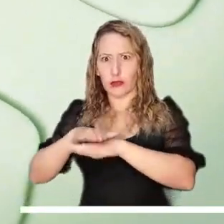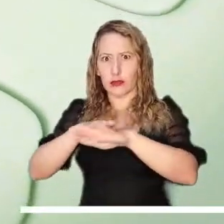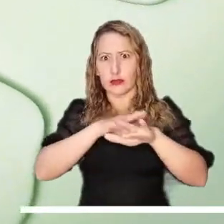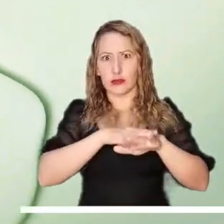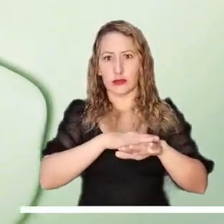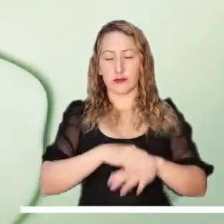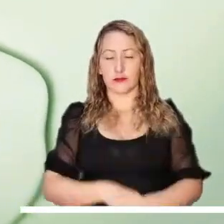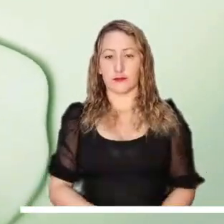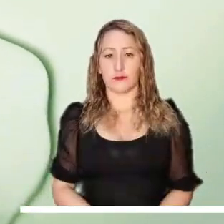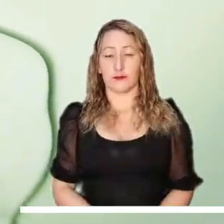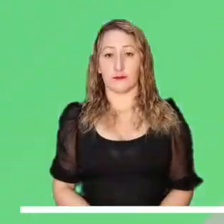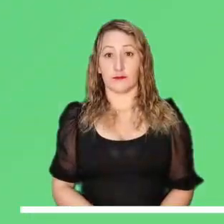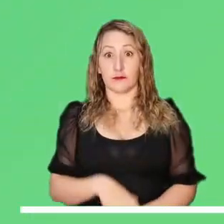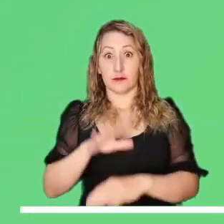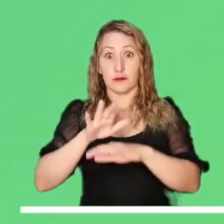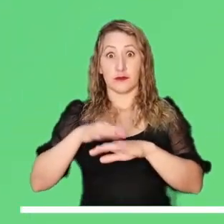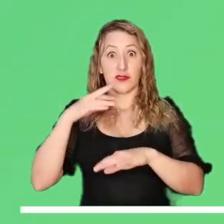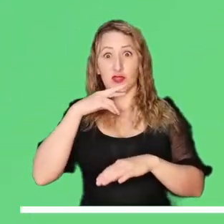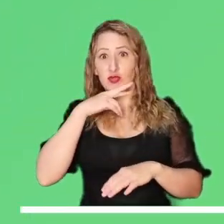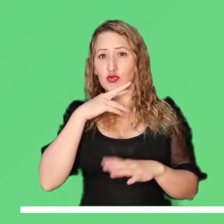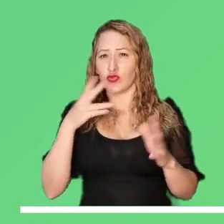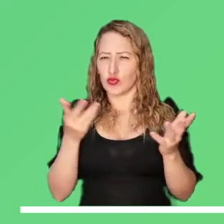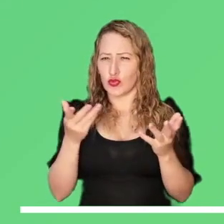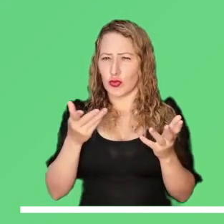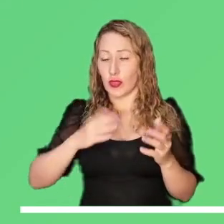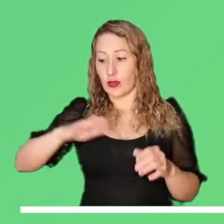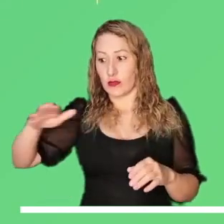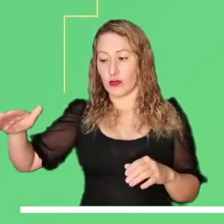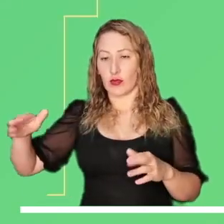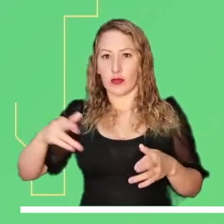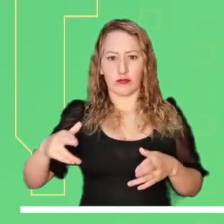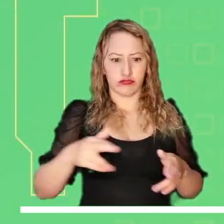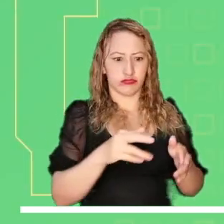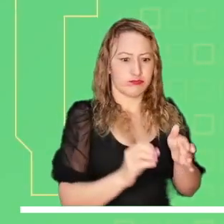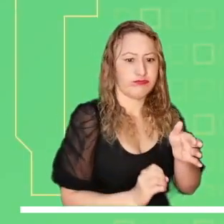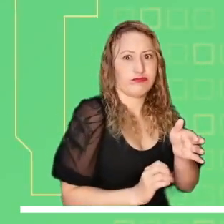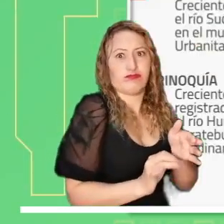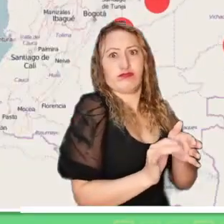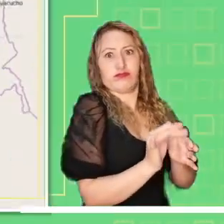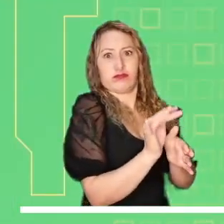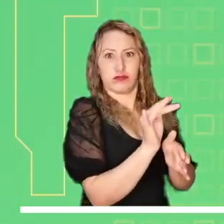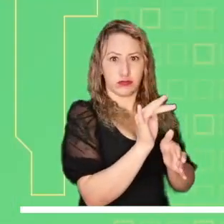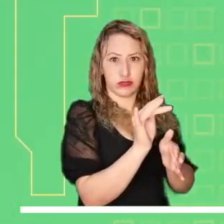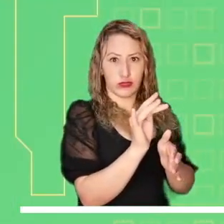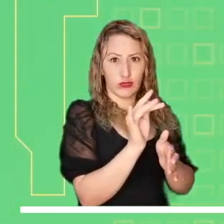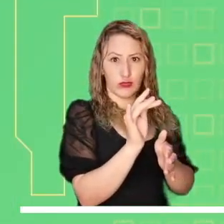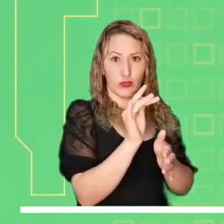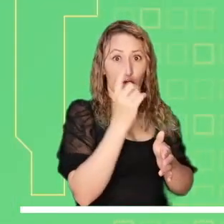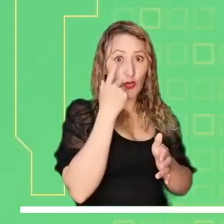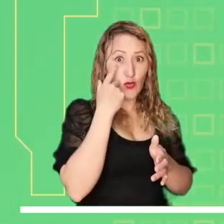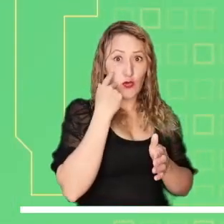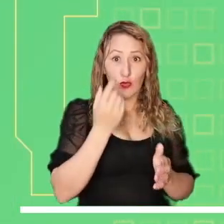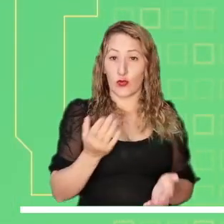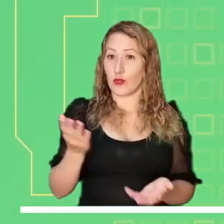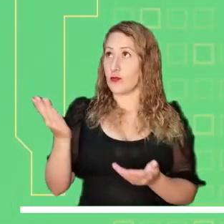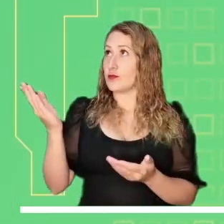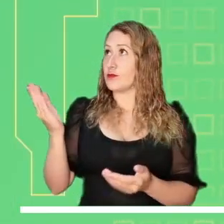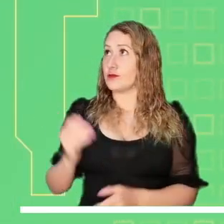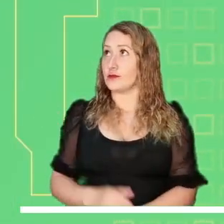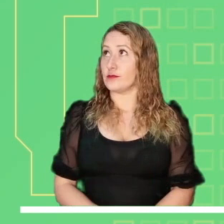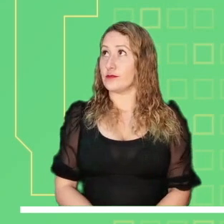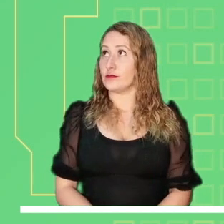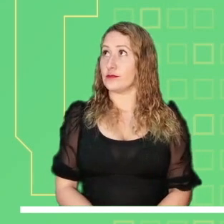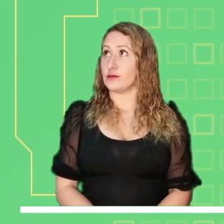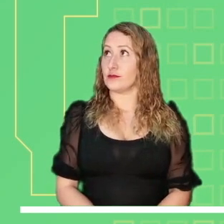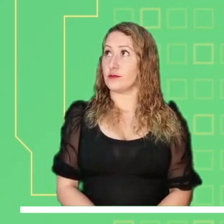y esporádicas a lo largo y ancho de la ciudad. Veamos ahora las principales alertas que se encuentran activas. Alerta roja en Antioquia